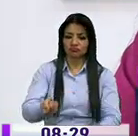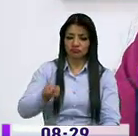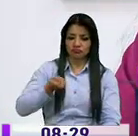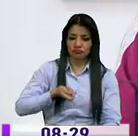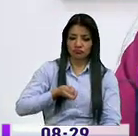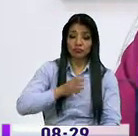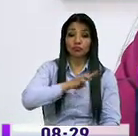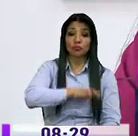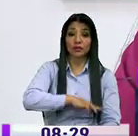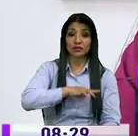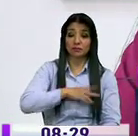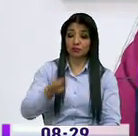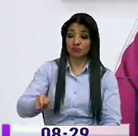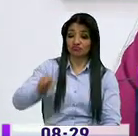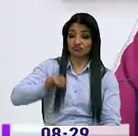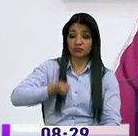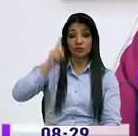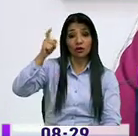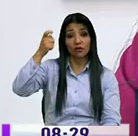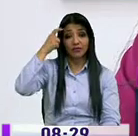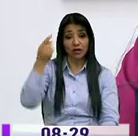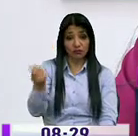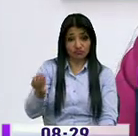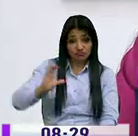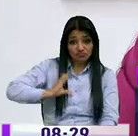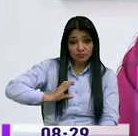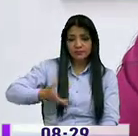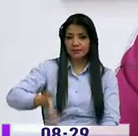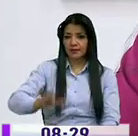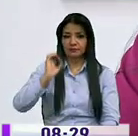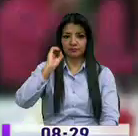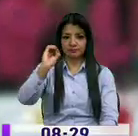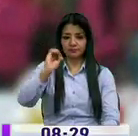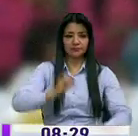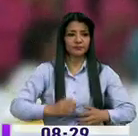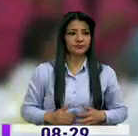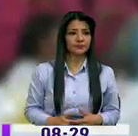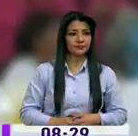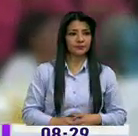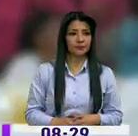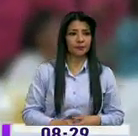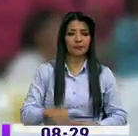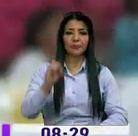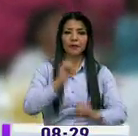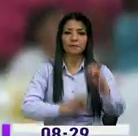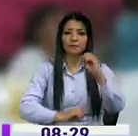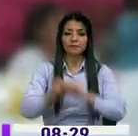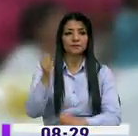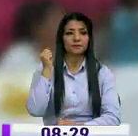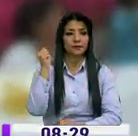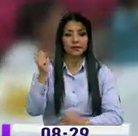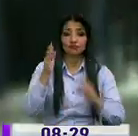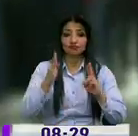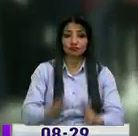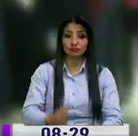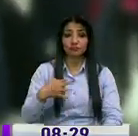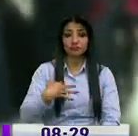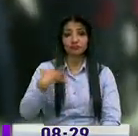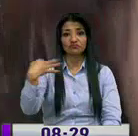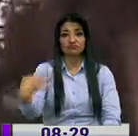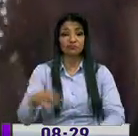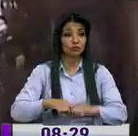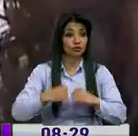absolutamente ninguna ayuda económica por parte del municipio ni del gobierno. Para el observatorio, el voluntariado social